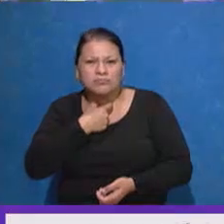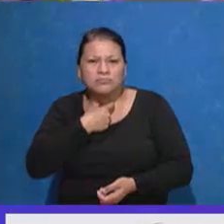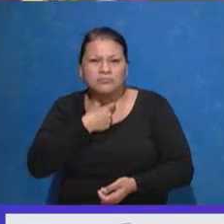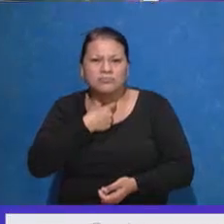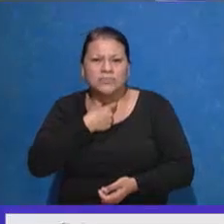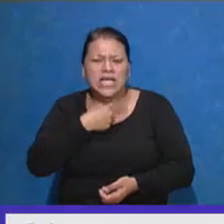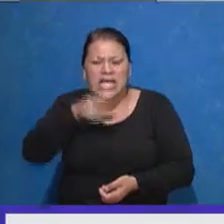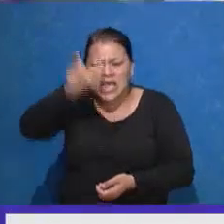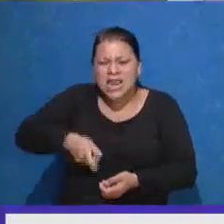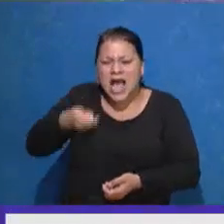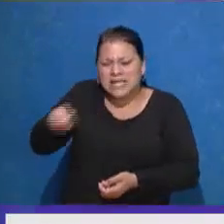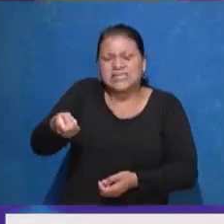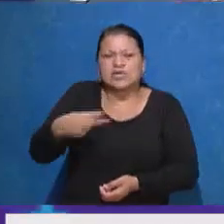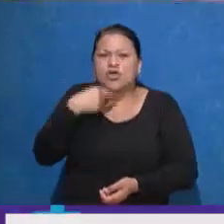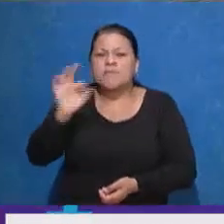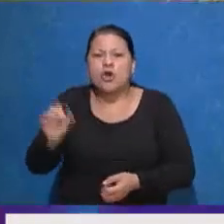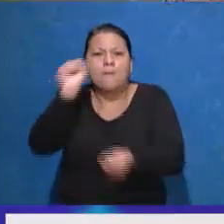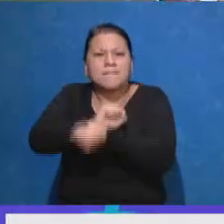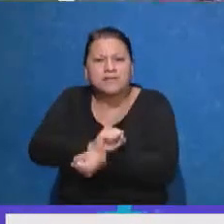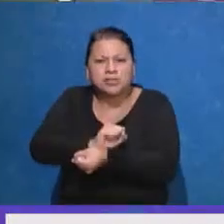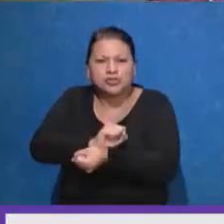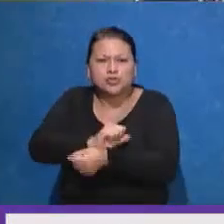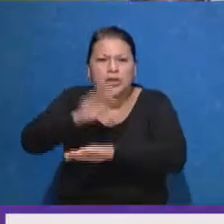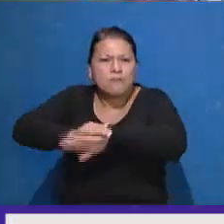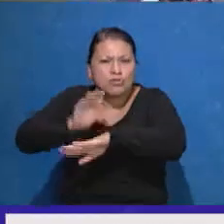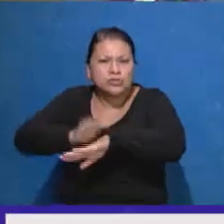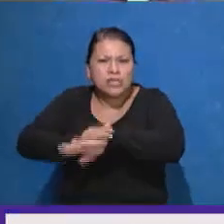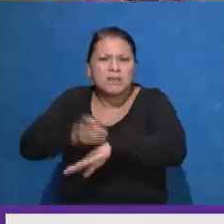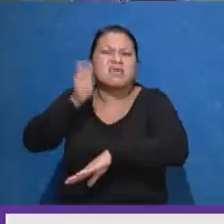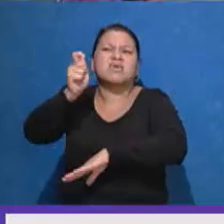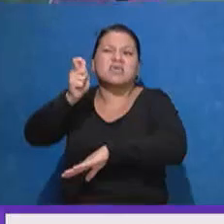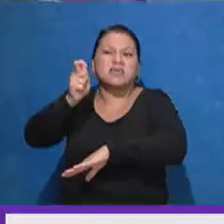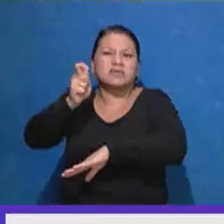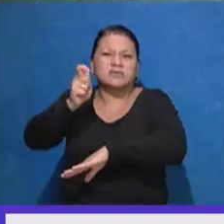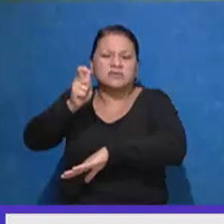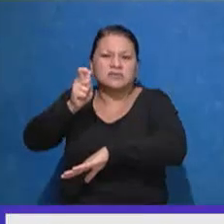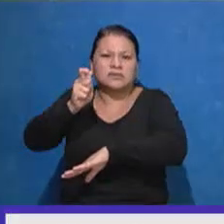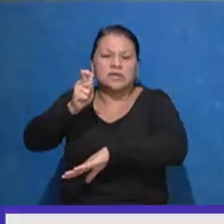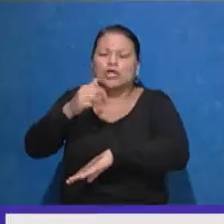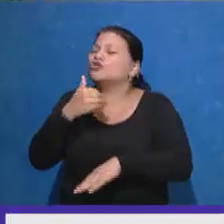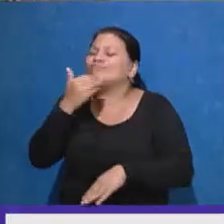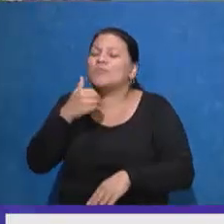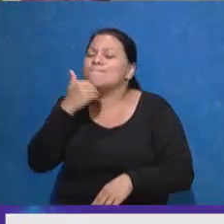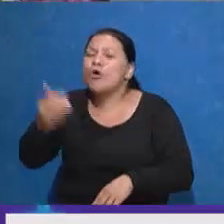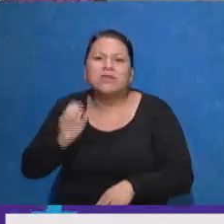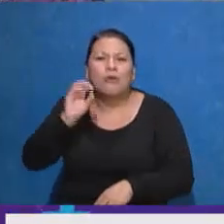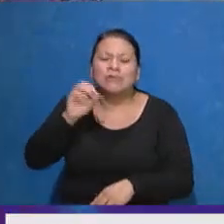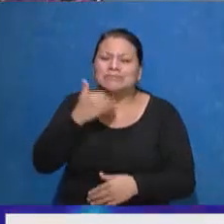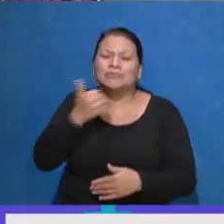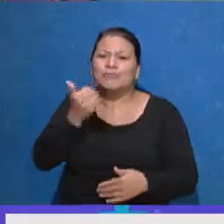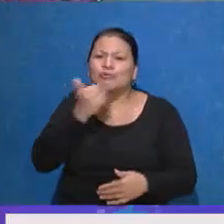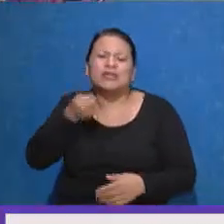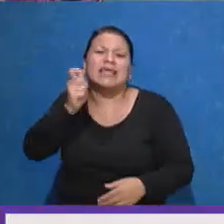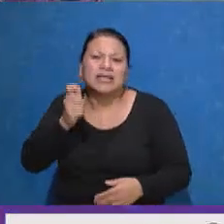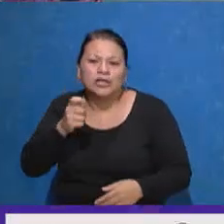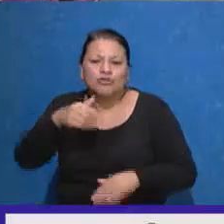el asesino de mi hijo? Me interesa tres velines cómo se llame. Yo no ando por